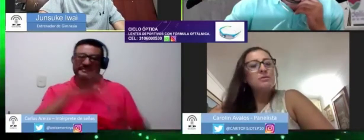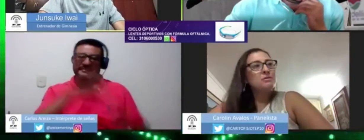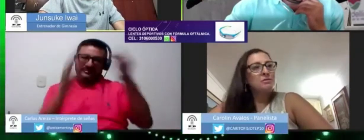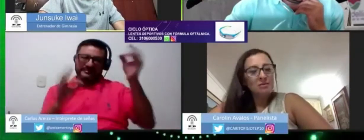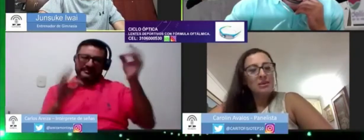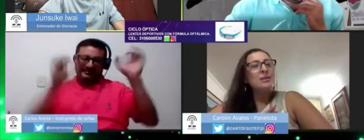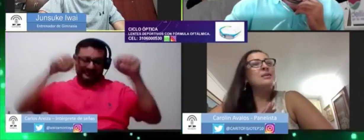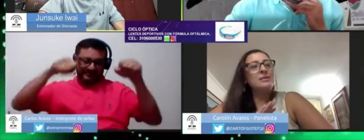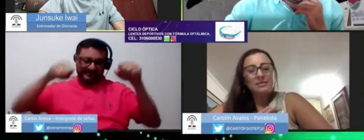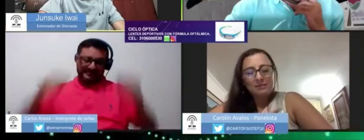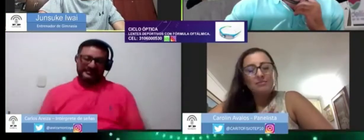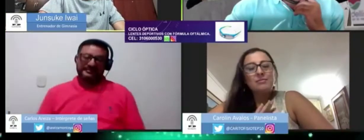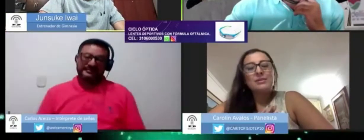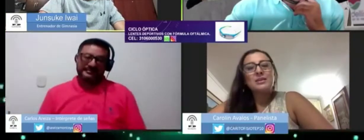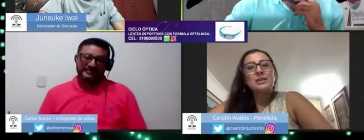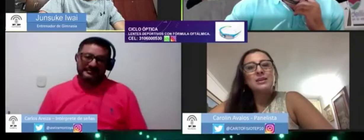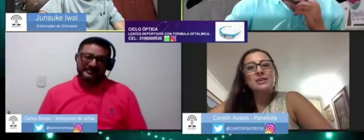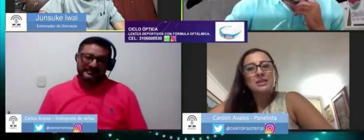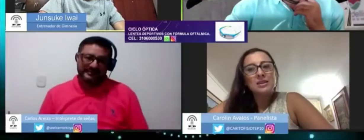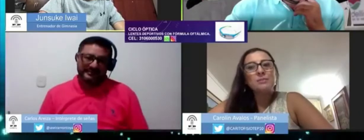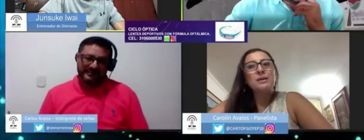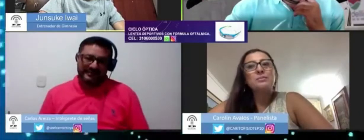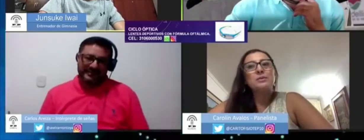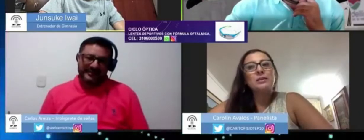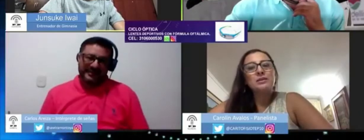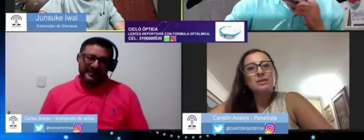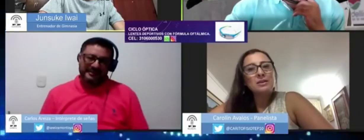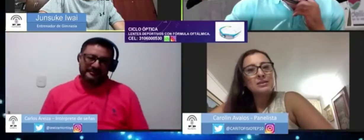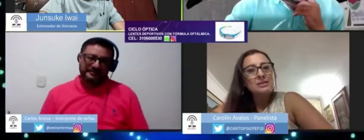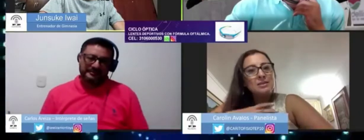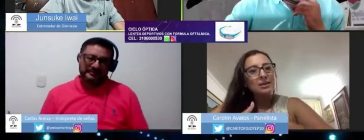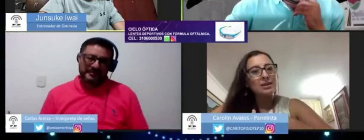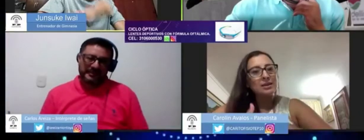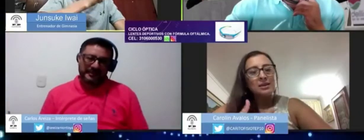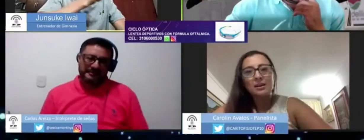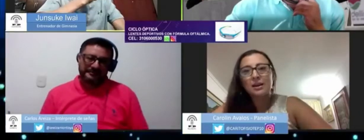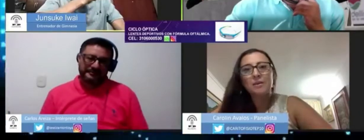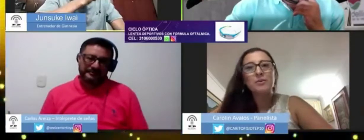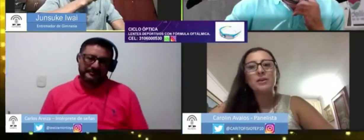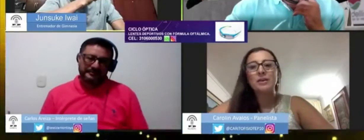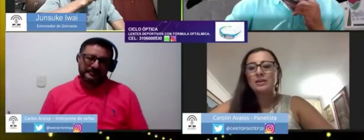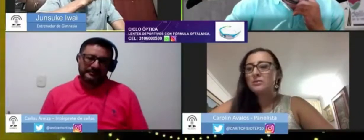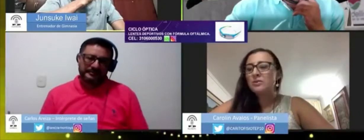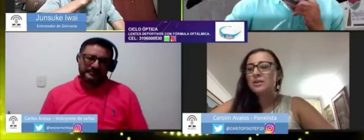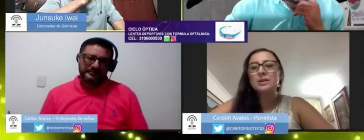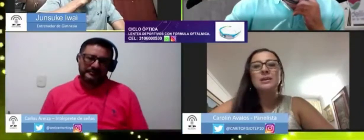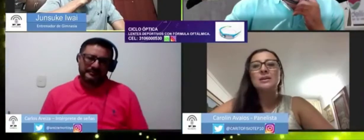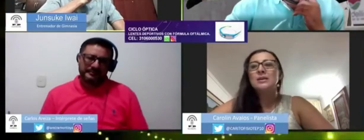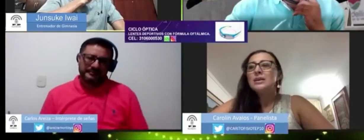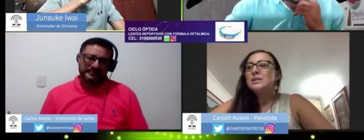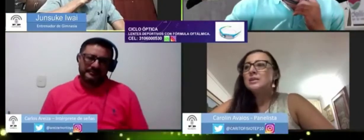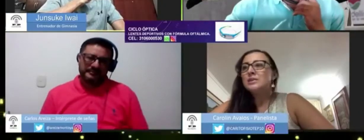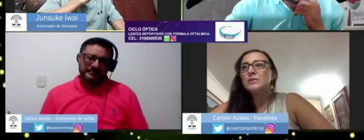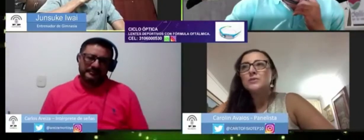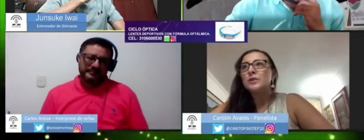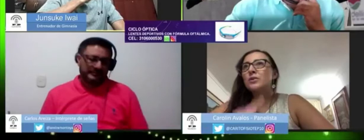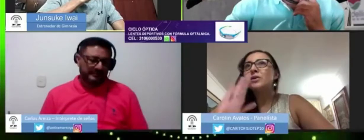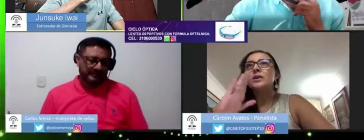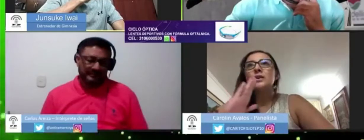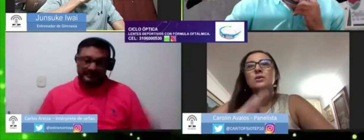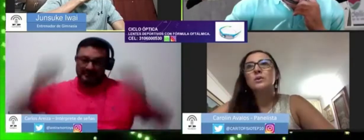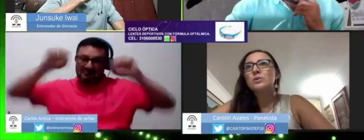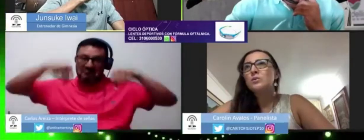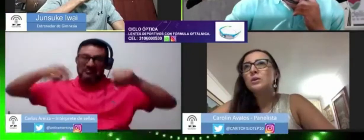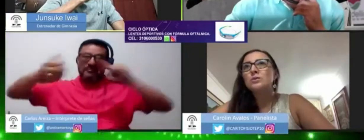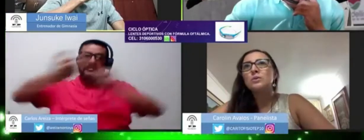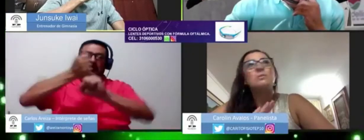tenemos esa reserva deportiva, ese cambio generacional. Se nos fue Jorge,